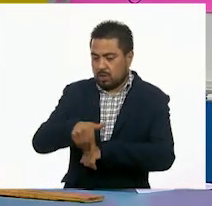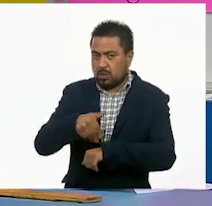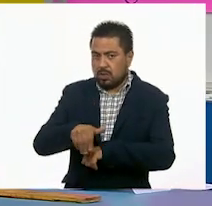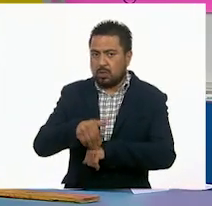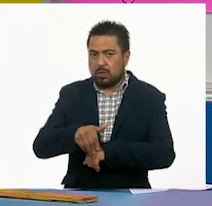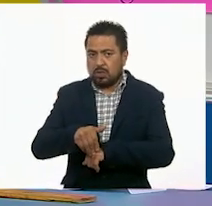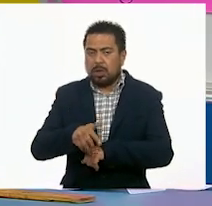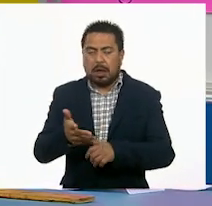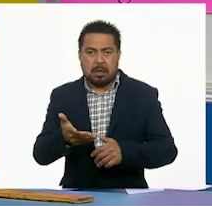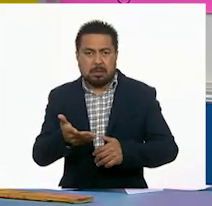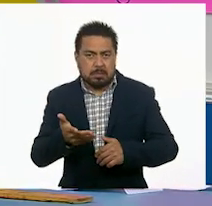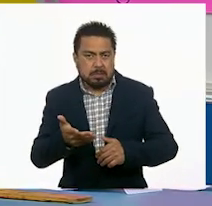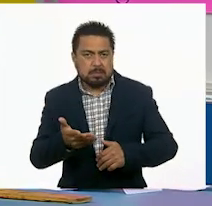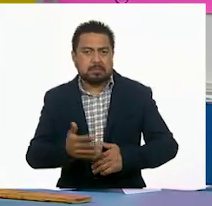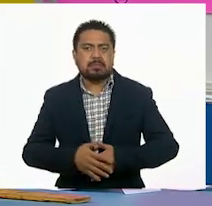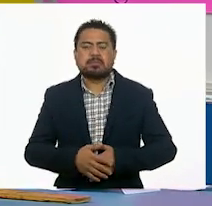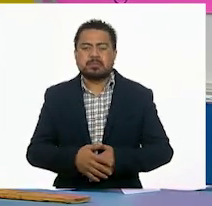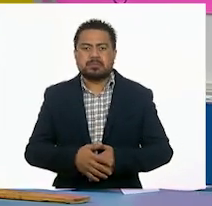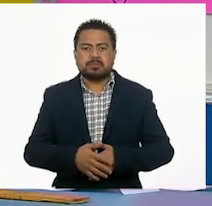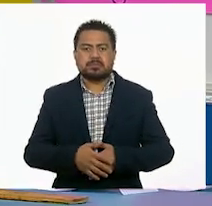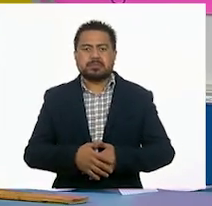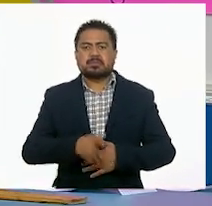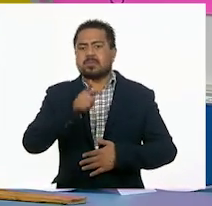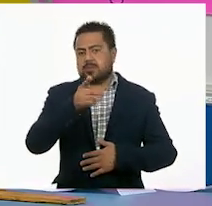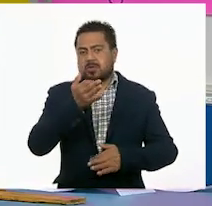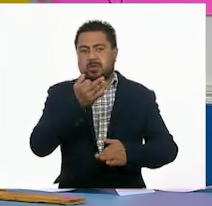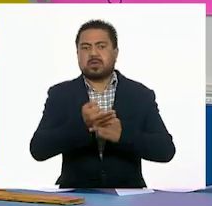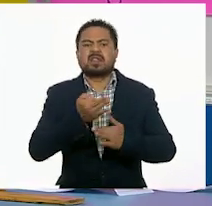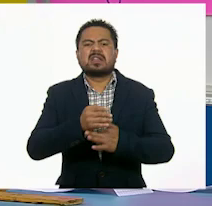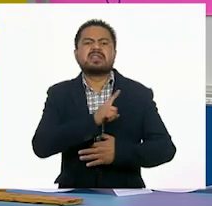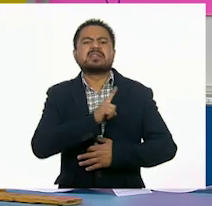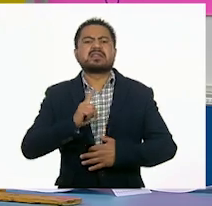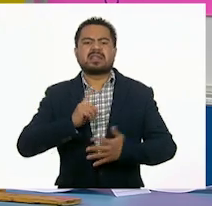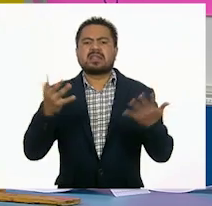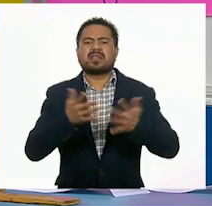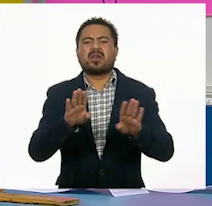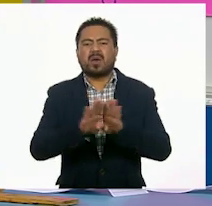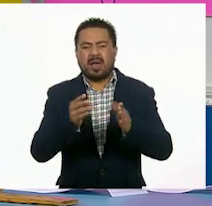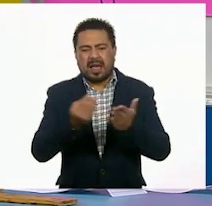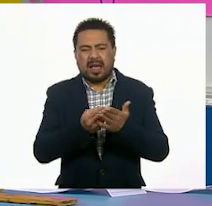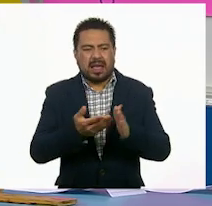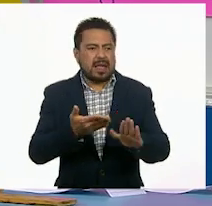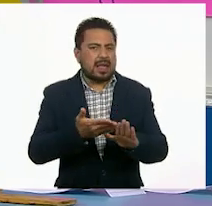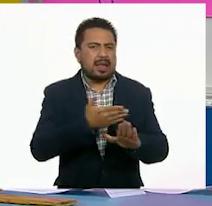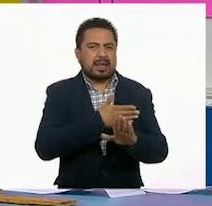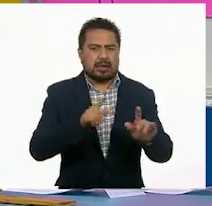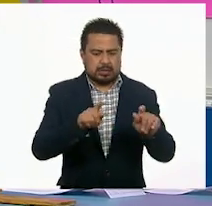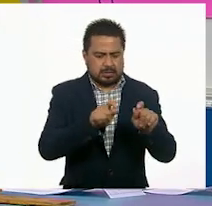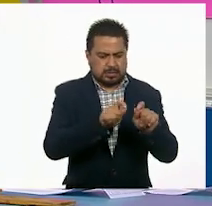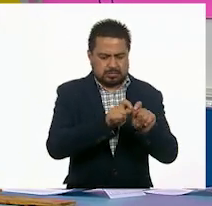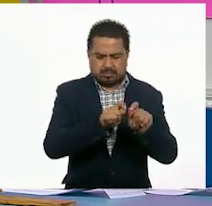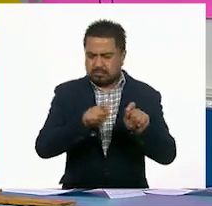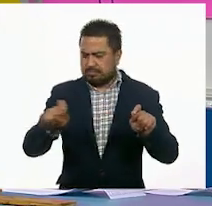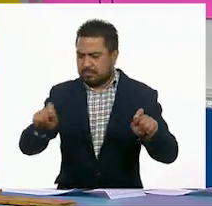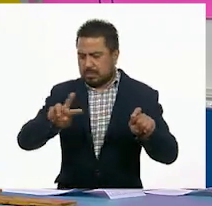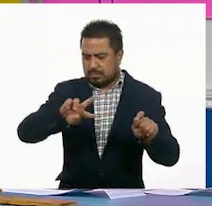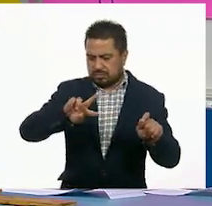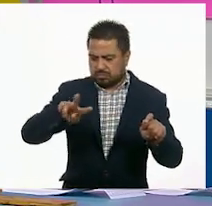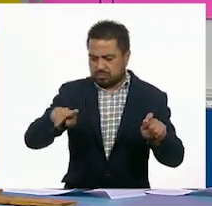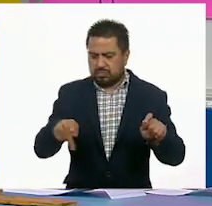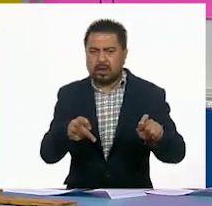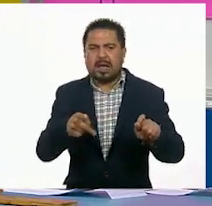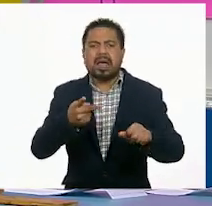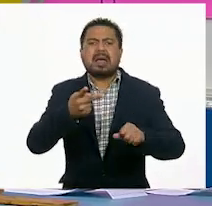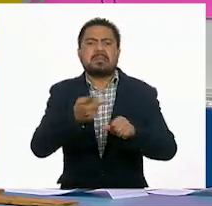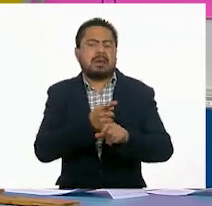recta, en esta línea, lo que tendríamos que hacer, como lo hicimos la vez pasada, tomar una medida, abrir nuestro compás. Pero, ¿qué